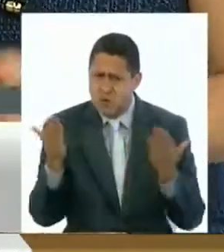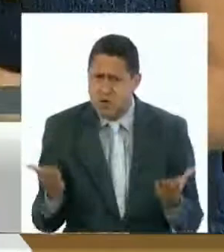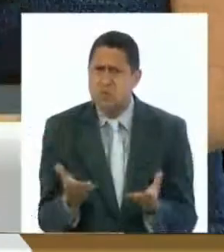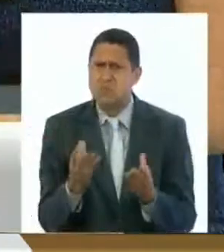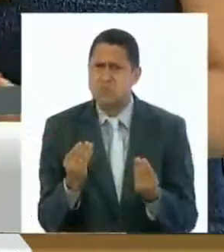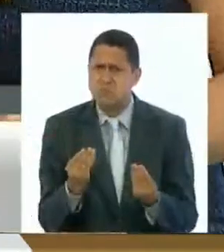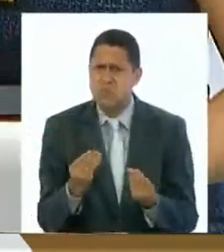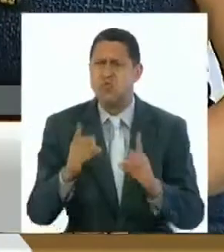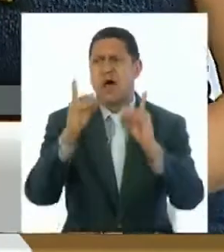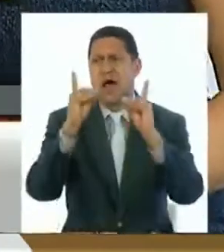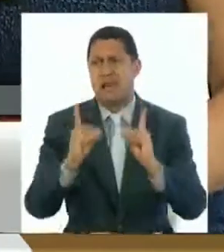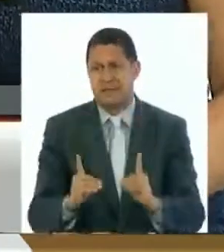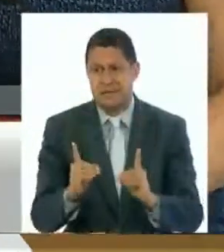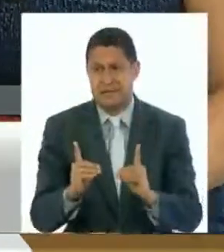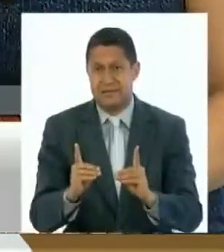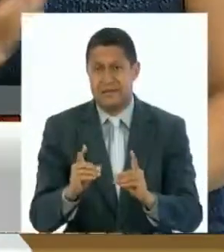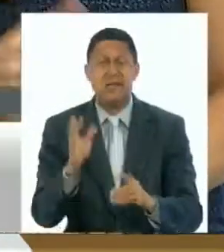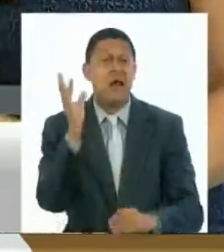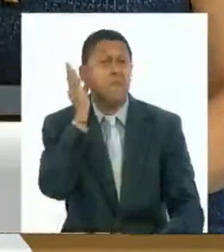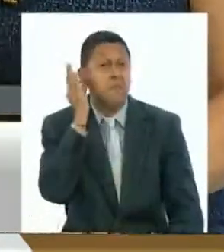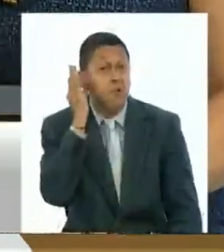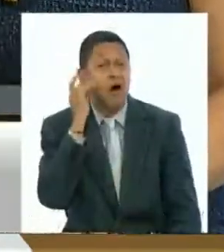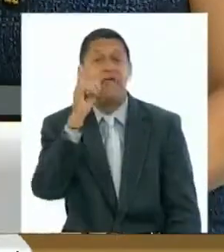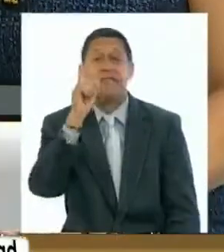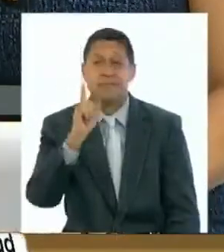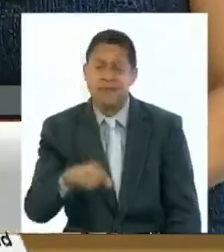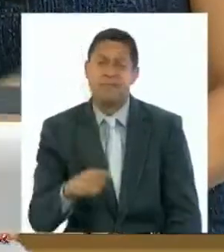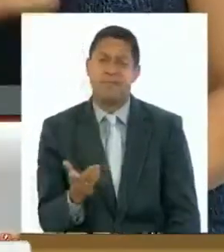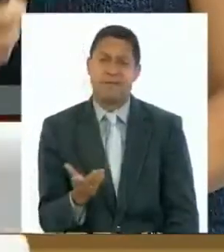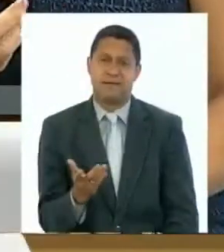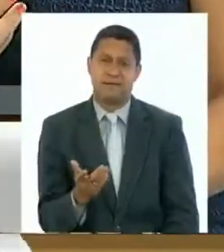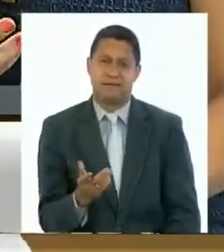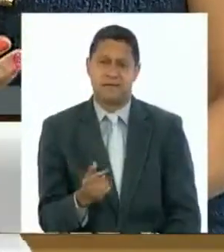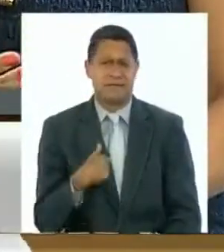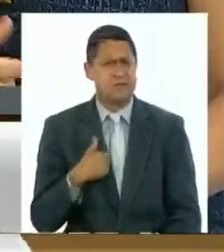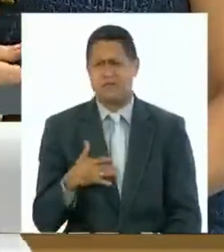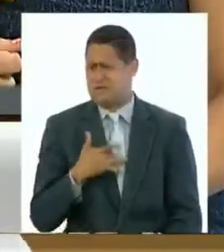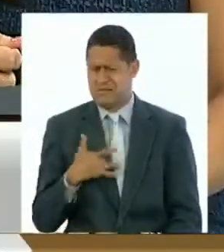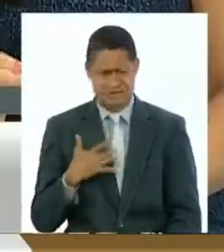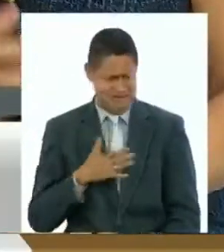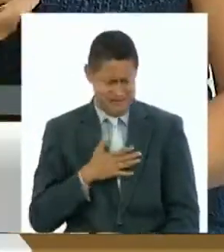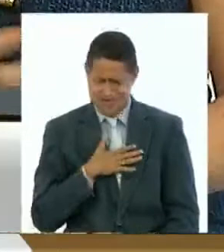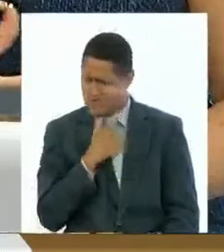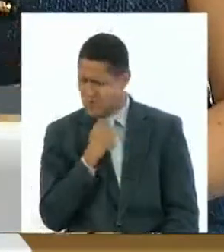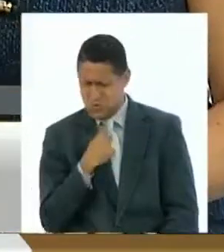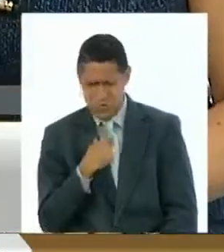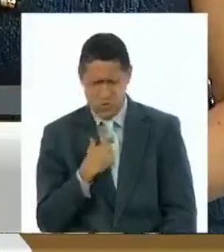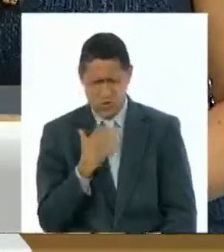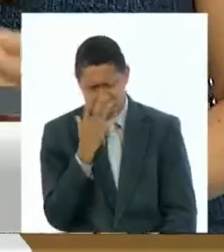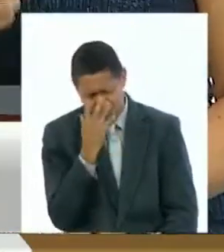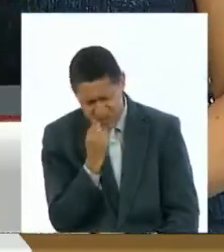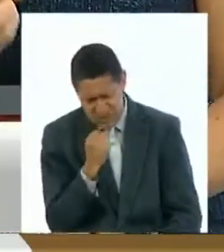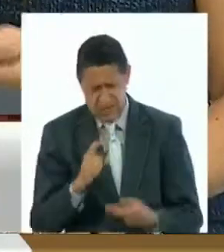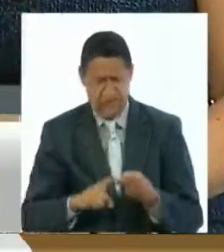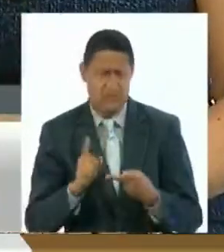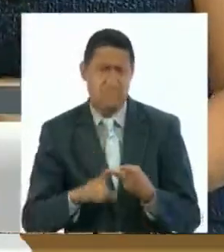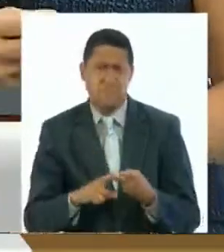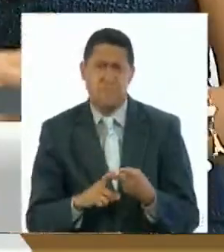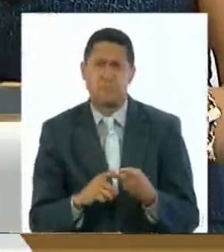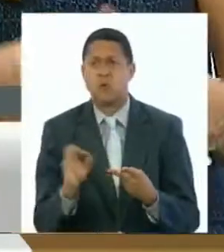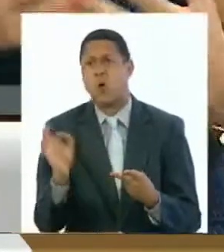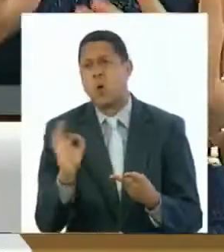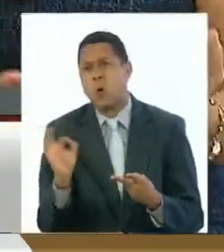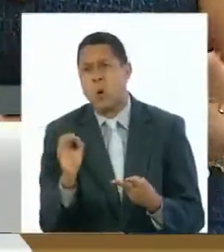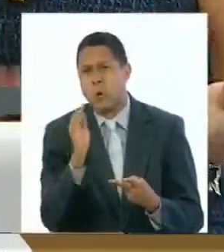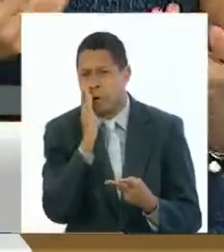a tomar la decisión. Sí. Y las mujeres mucho por el tema de que no me siento bien como estoy, me siento deprimida, o mira,